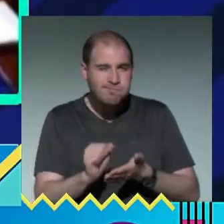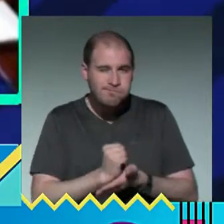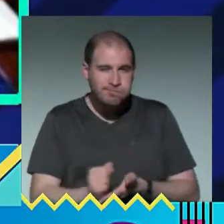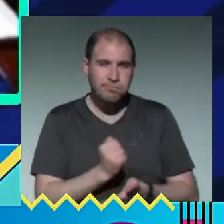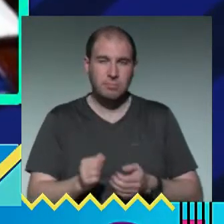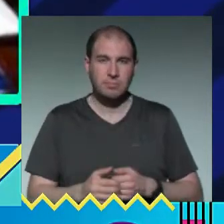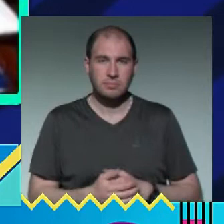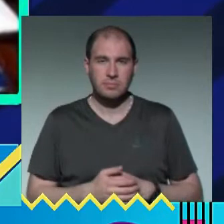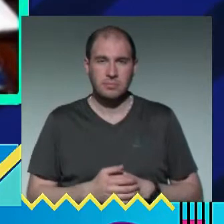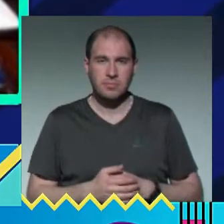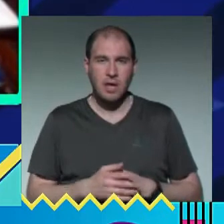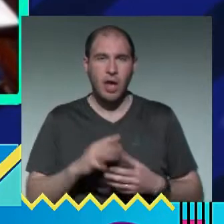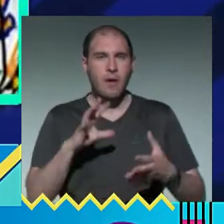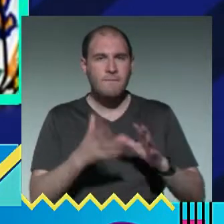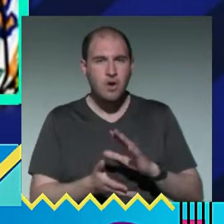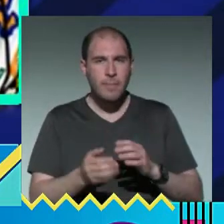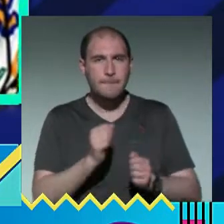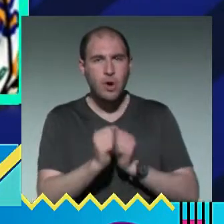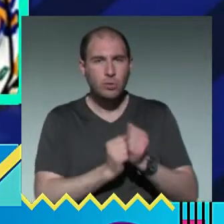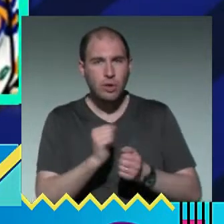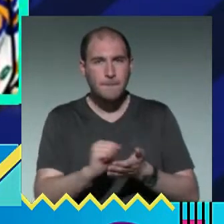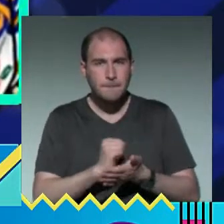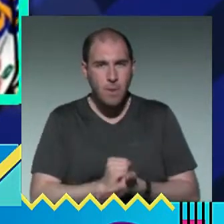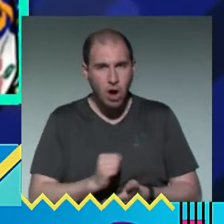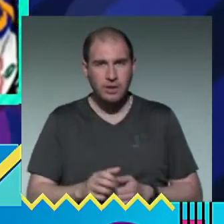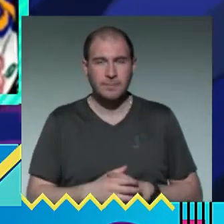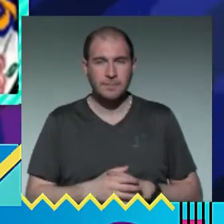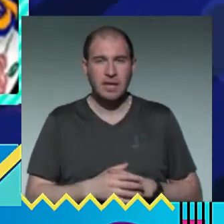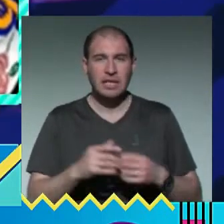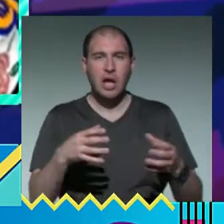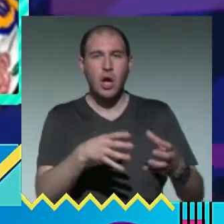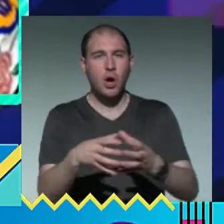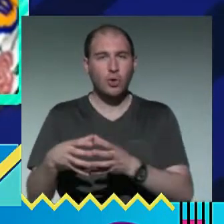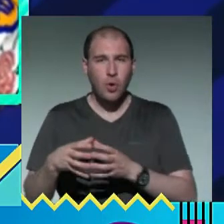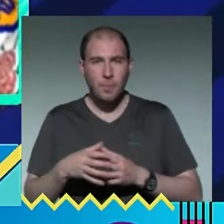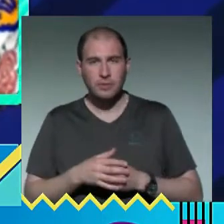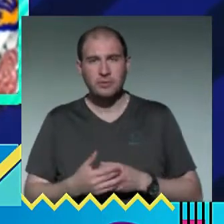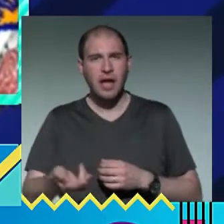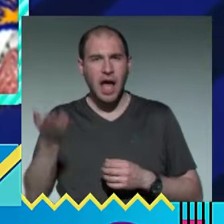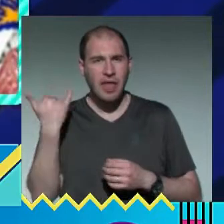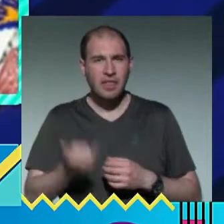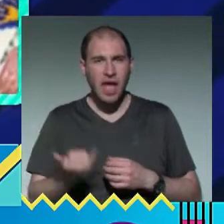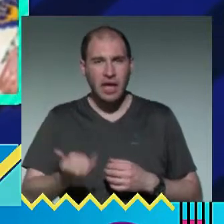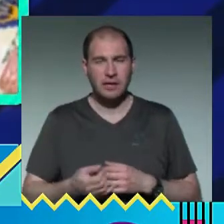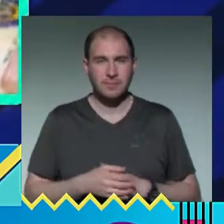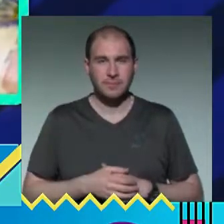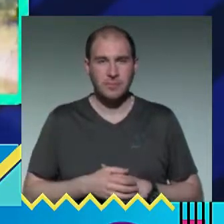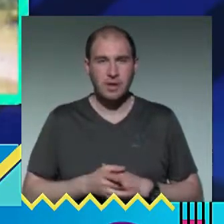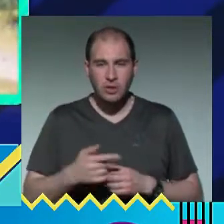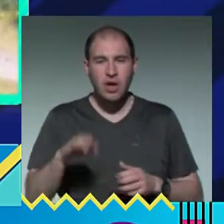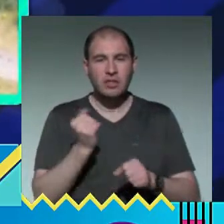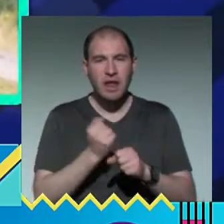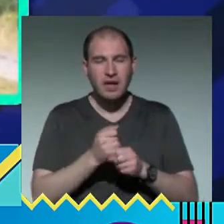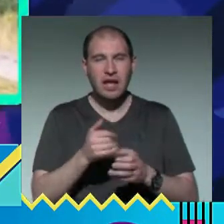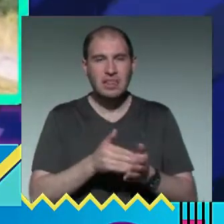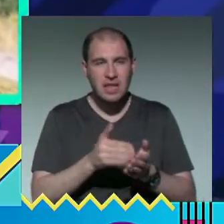esas formas de producción, esos grupos que quedaban todavía trabajando la